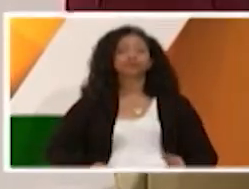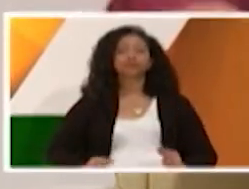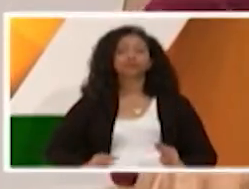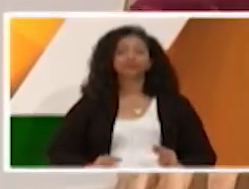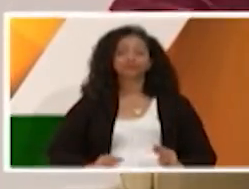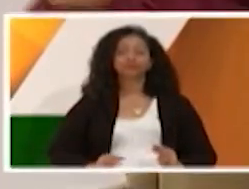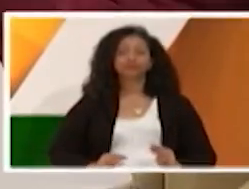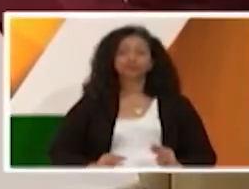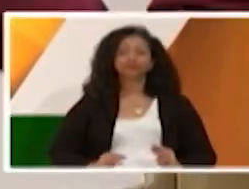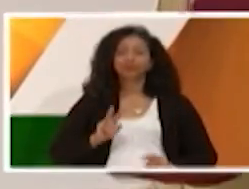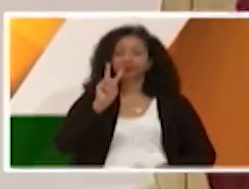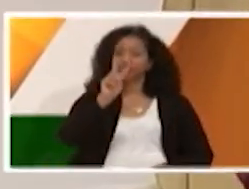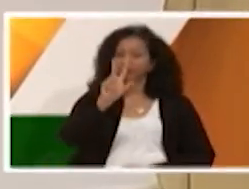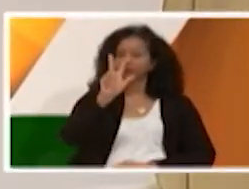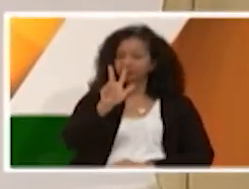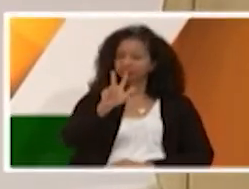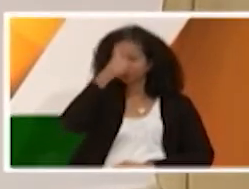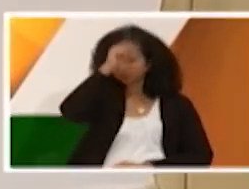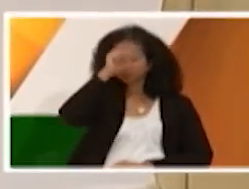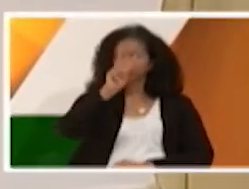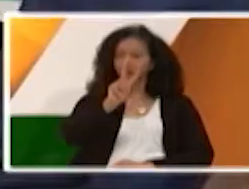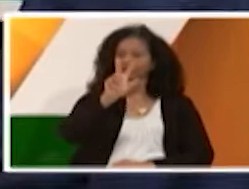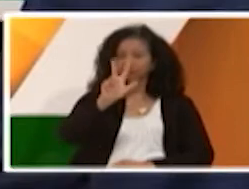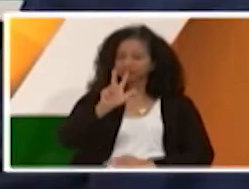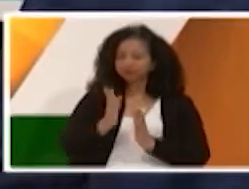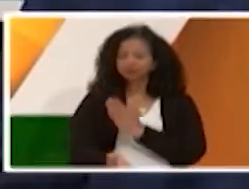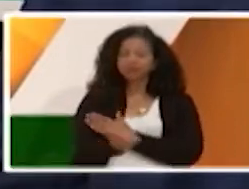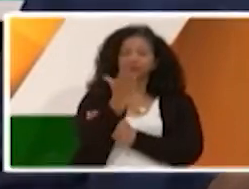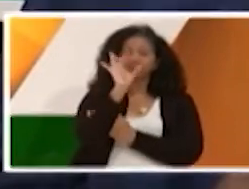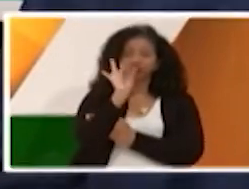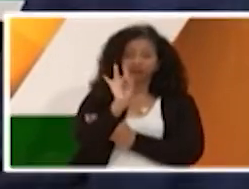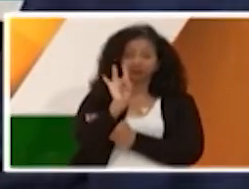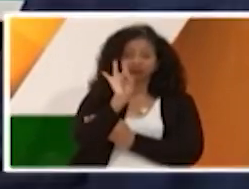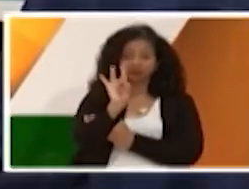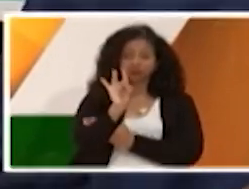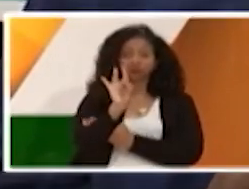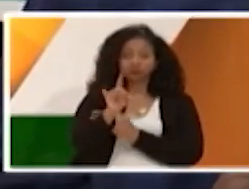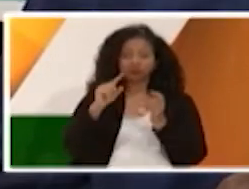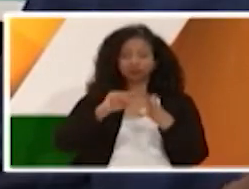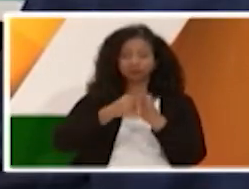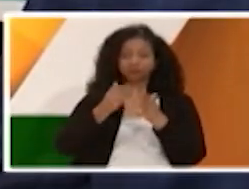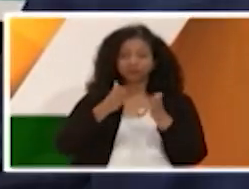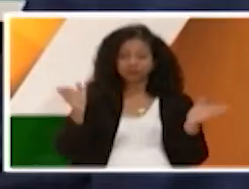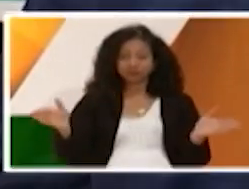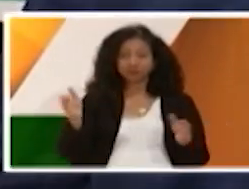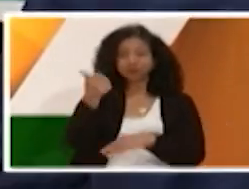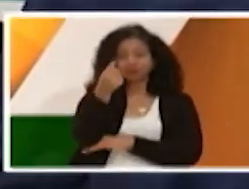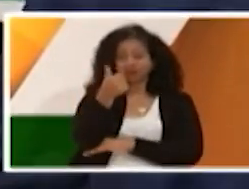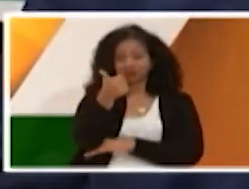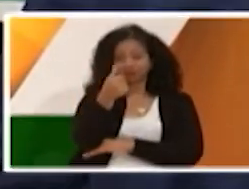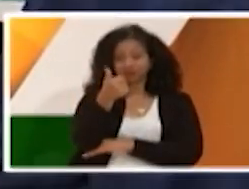Así en es, pie, el 23, el domingo secretario. 23, desde las 8 de la mañana. El acto inaugural es a las 10 de la